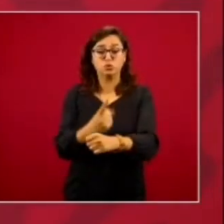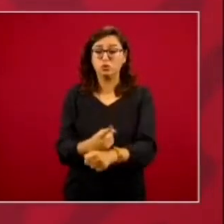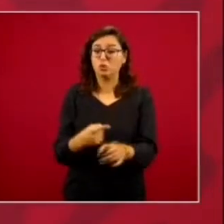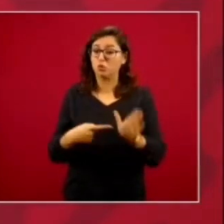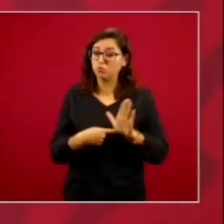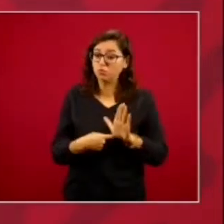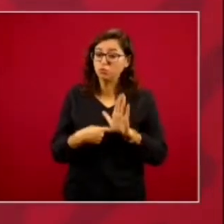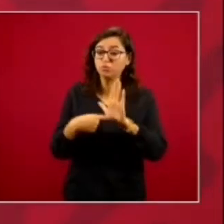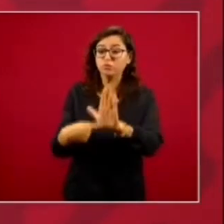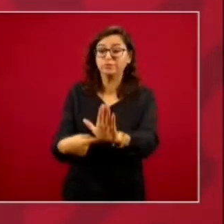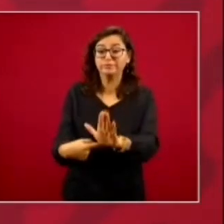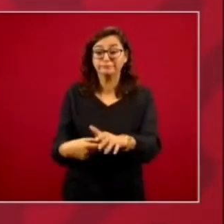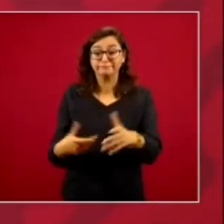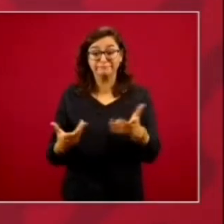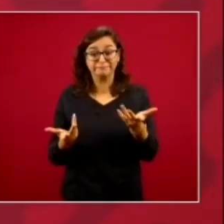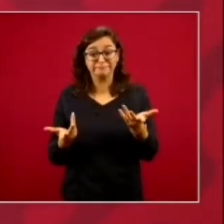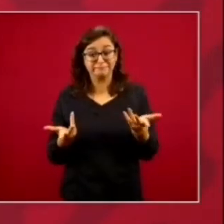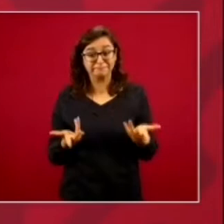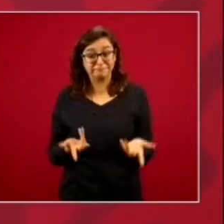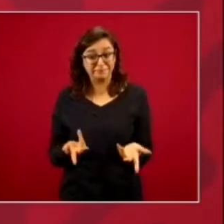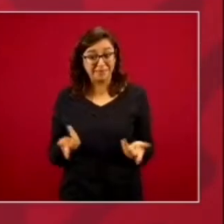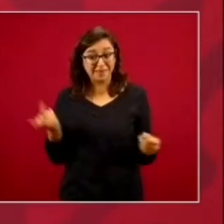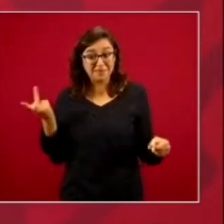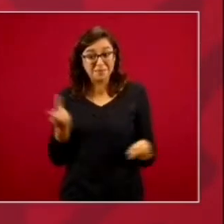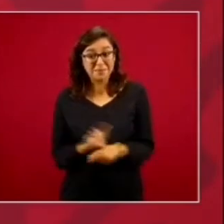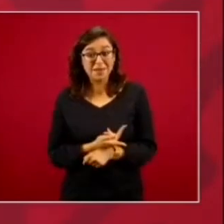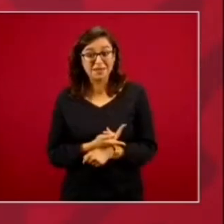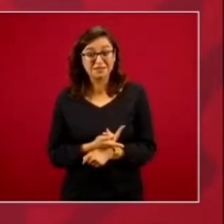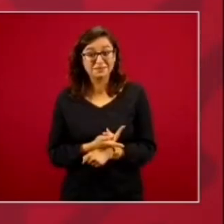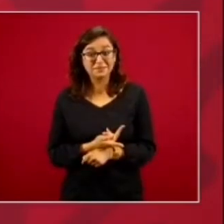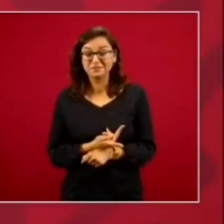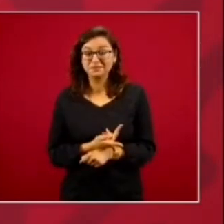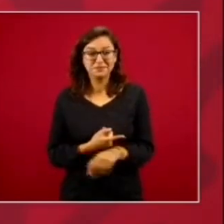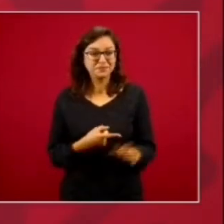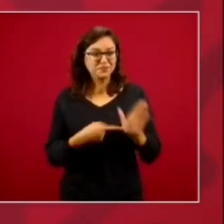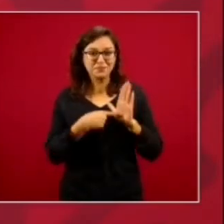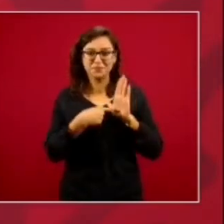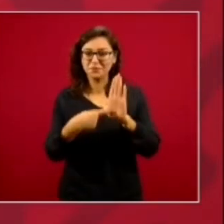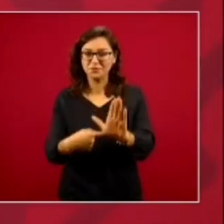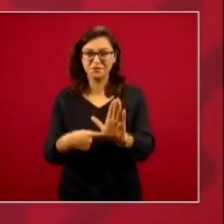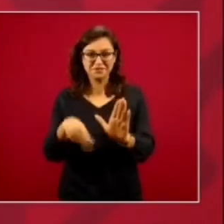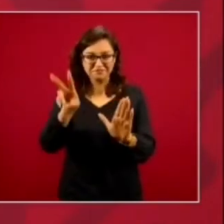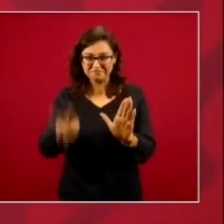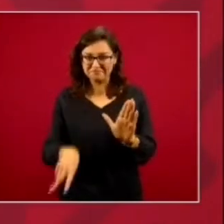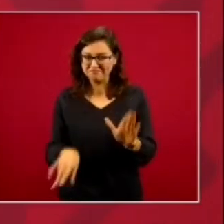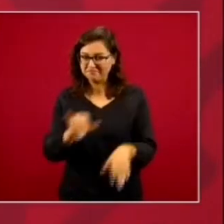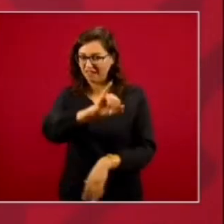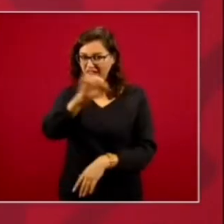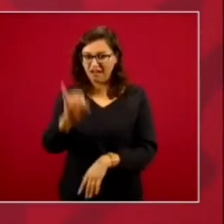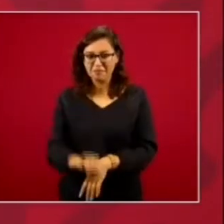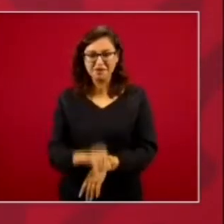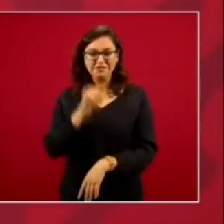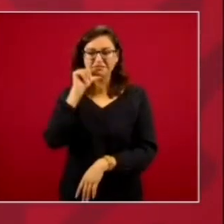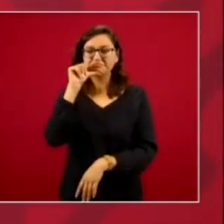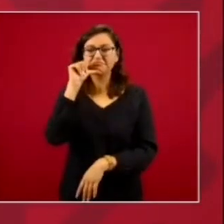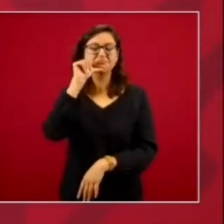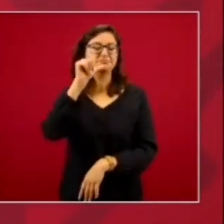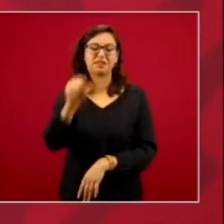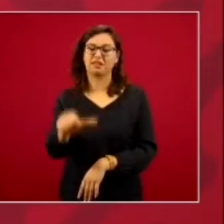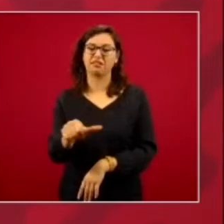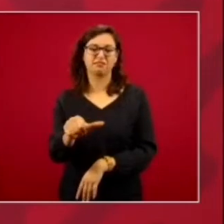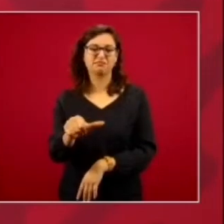al final de cuentas, pues nunca transparentó nada de lo